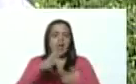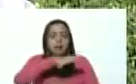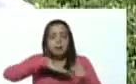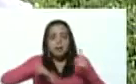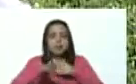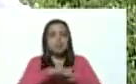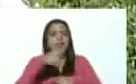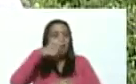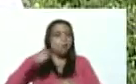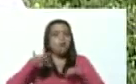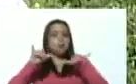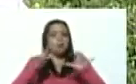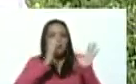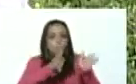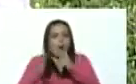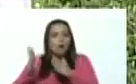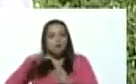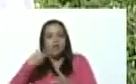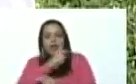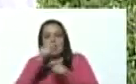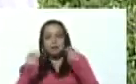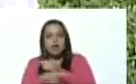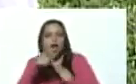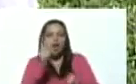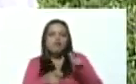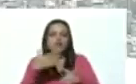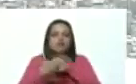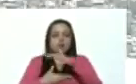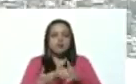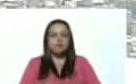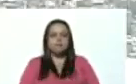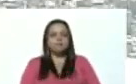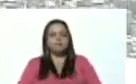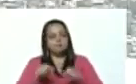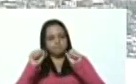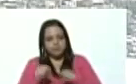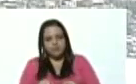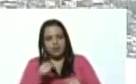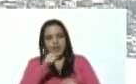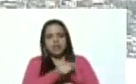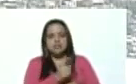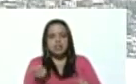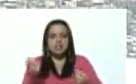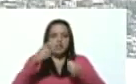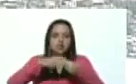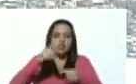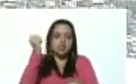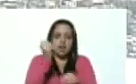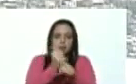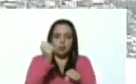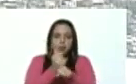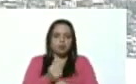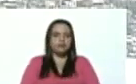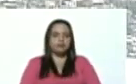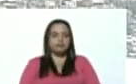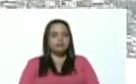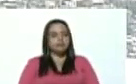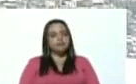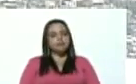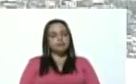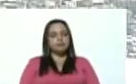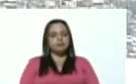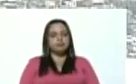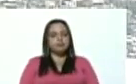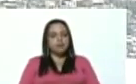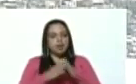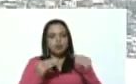puede atender a primera mano una situación de esta índole. Correcto. Se trata de la inserción laboral y